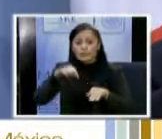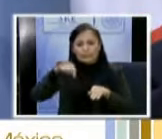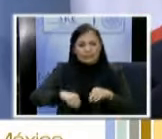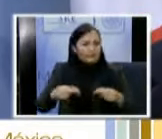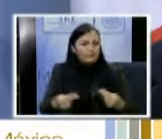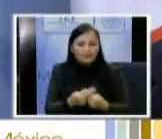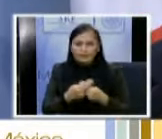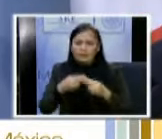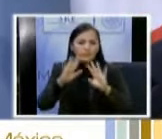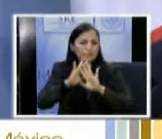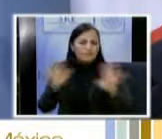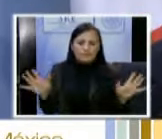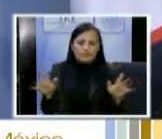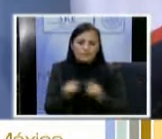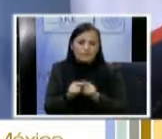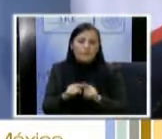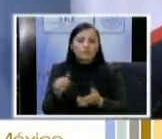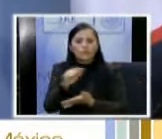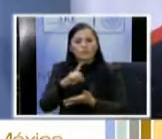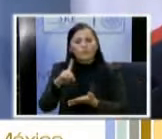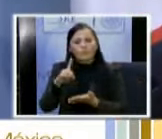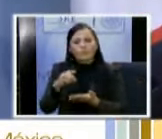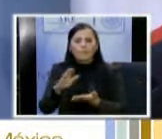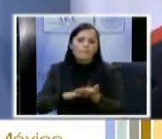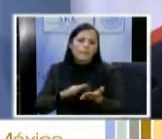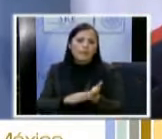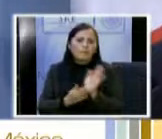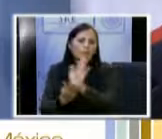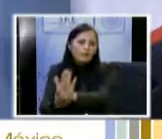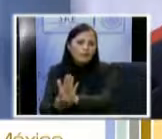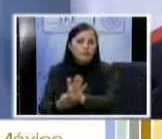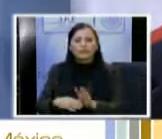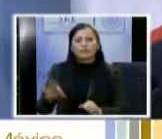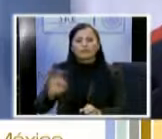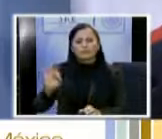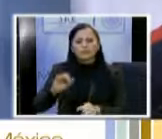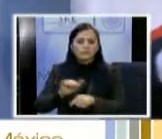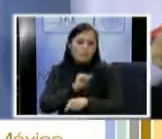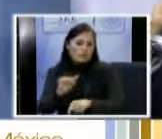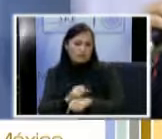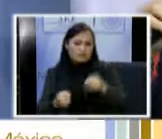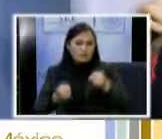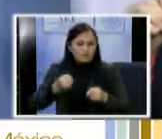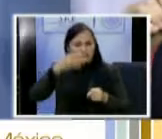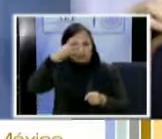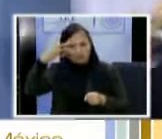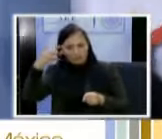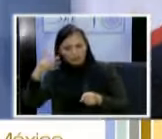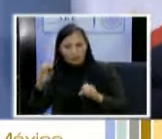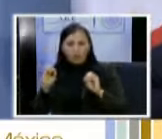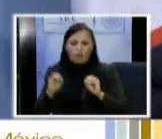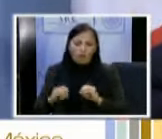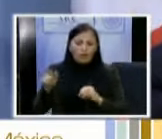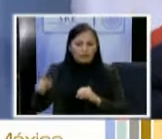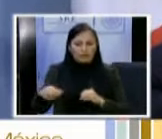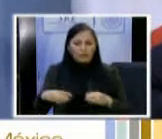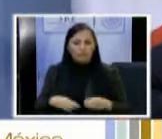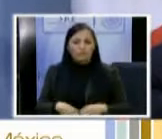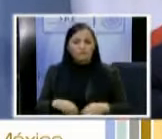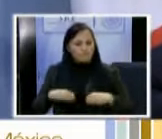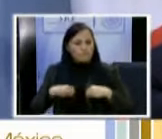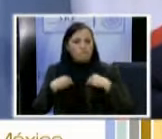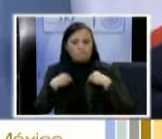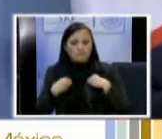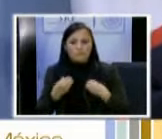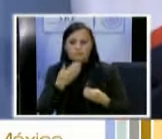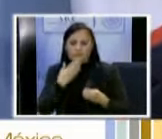punto. Y con eso damos un documento que lo quieren para sacar su licencia de manejo o para regularizarse vía DACA o DAPA. O sea, no tiene que ser tan